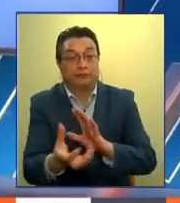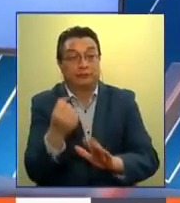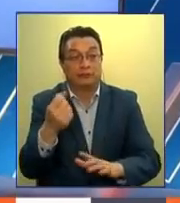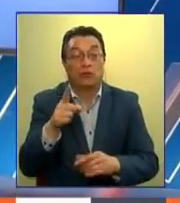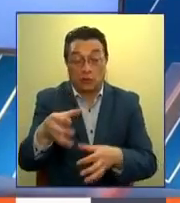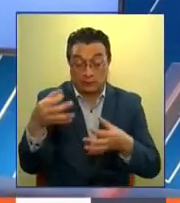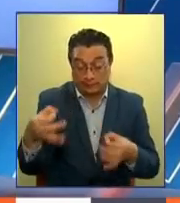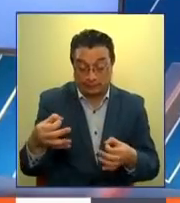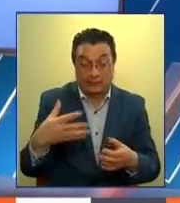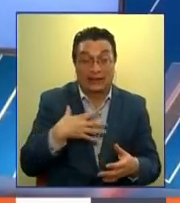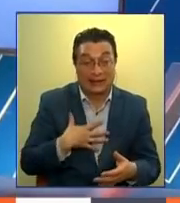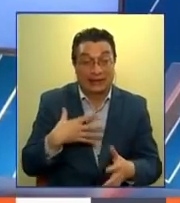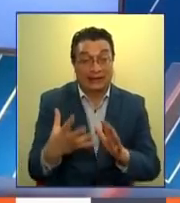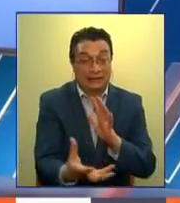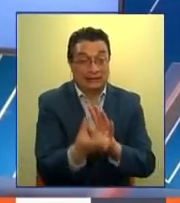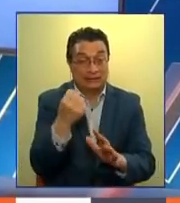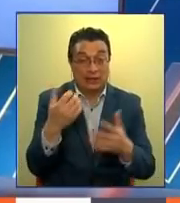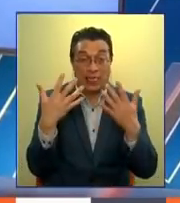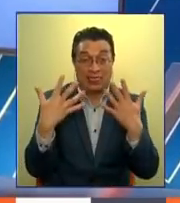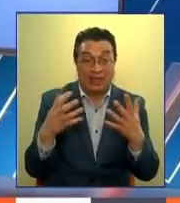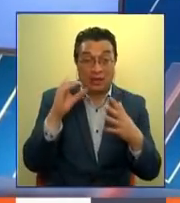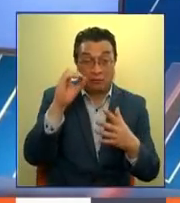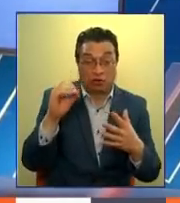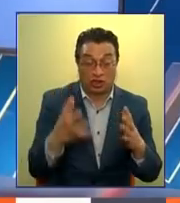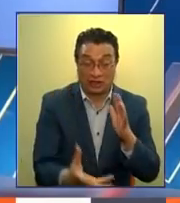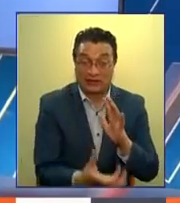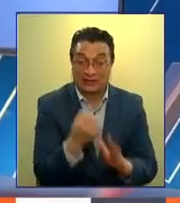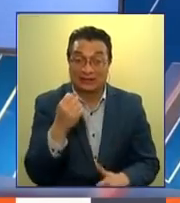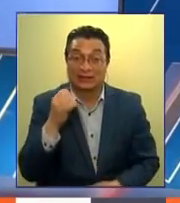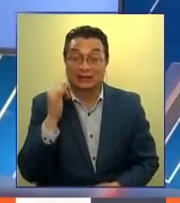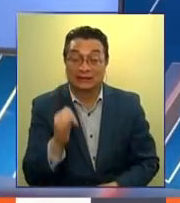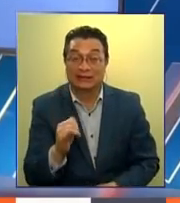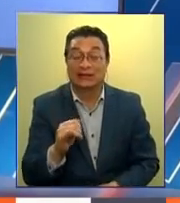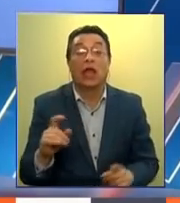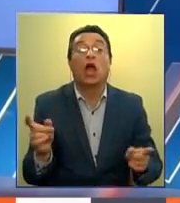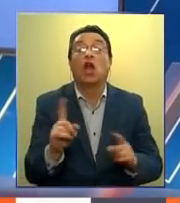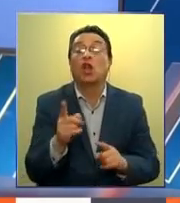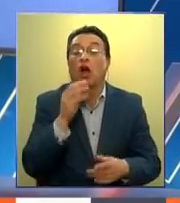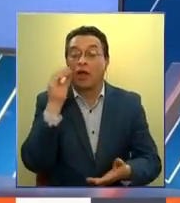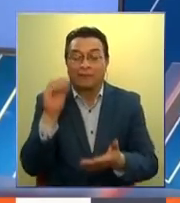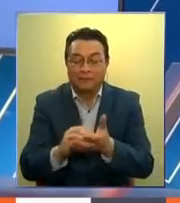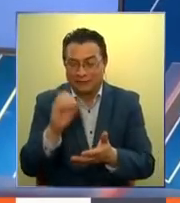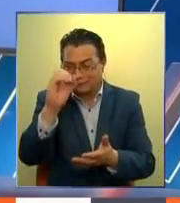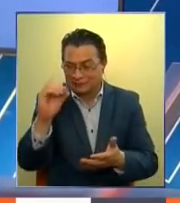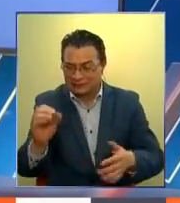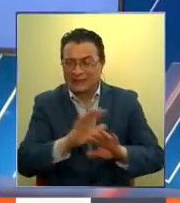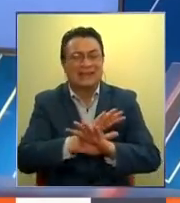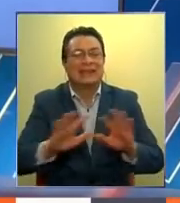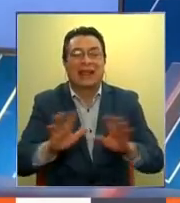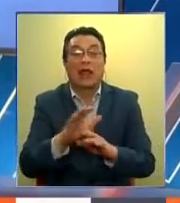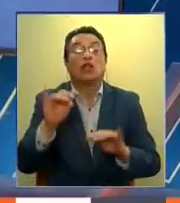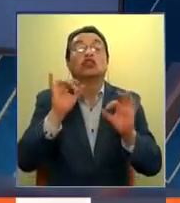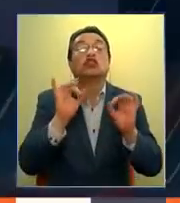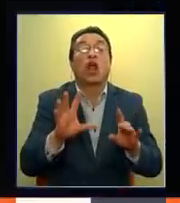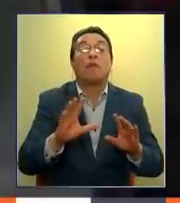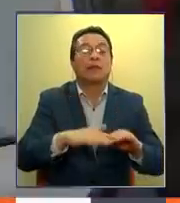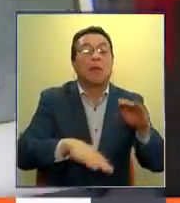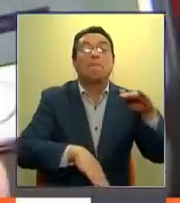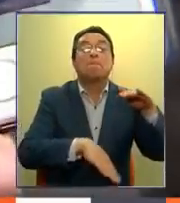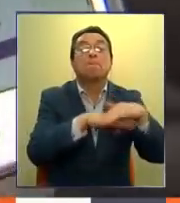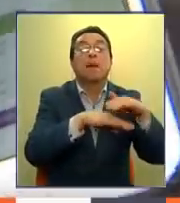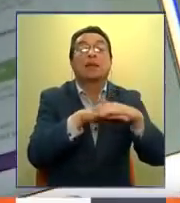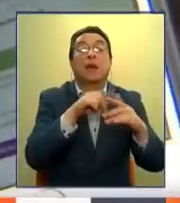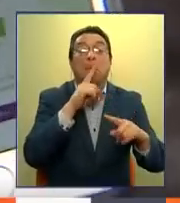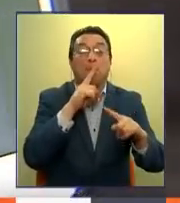quieren retirar el 10% de su ahorro previsional, no tienen que poner ningún porcentaje. Tienen que poner el monto máximo.